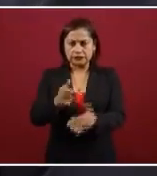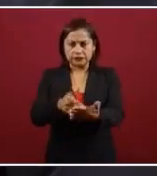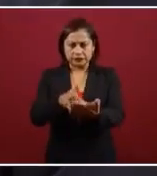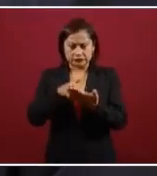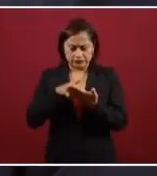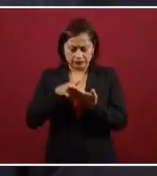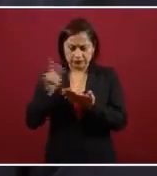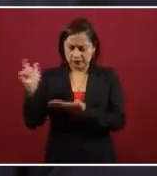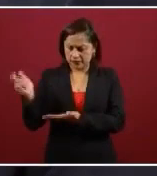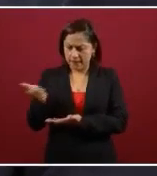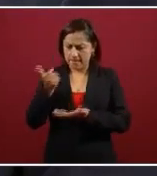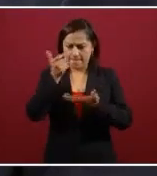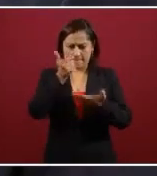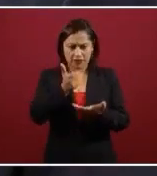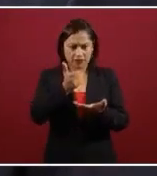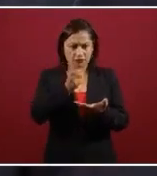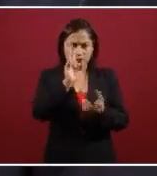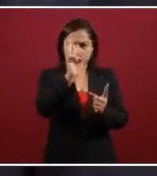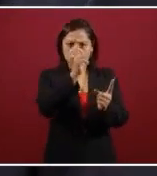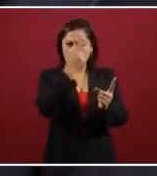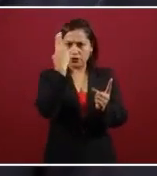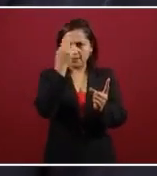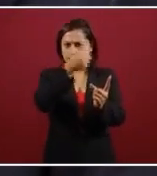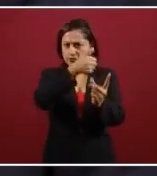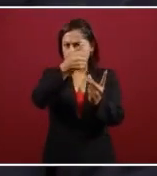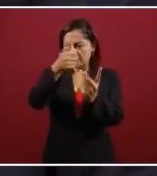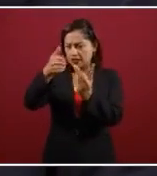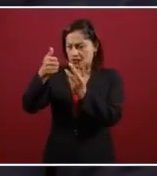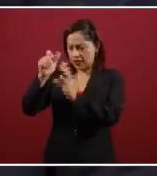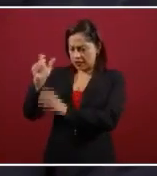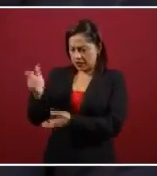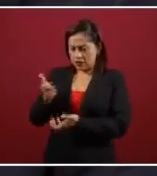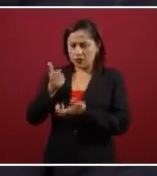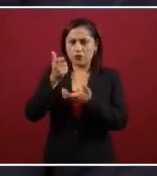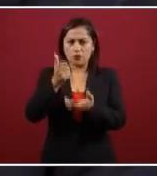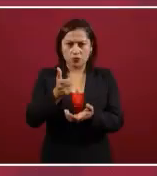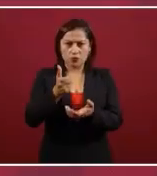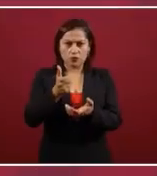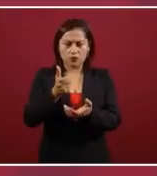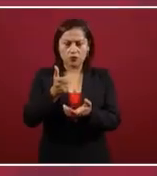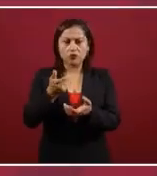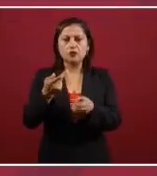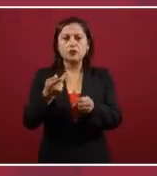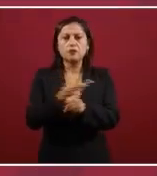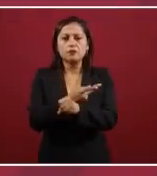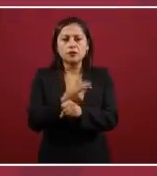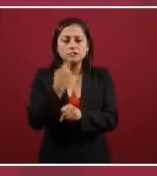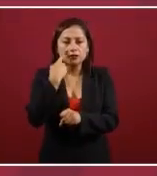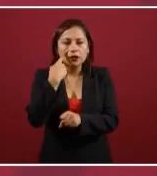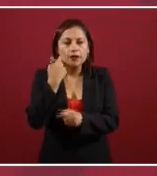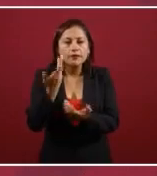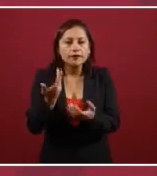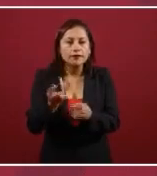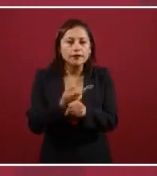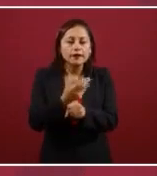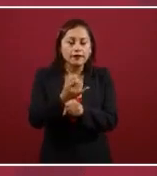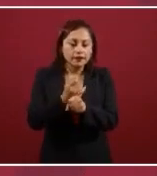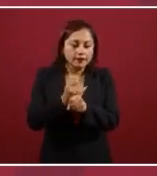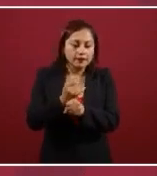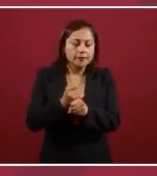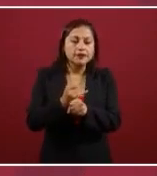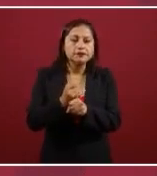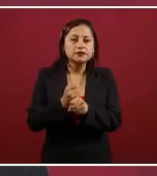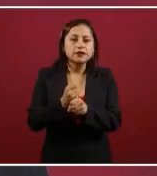es el presupuesto de cada universidad, cuánto fue lo que recibieron para este